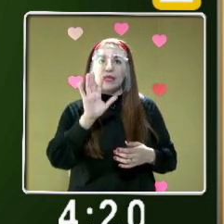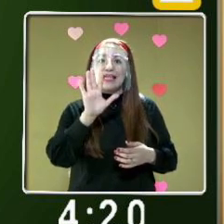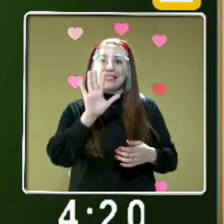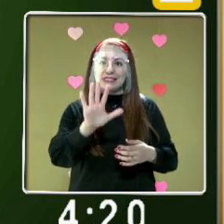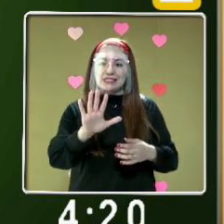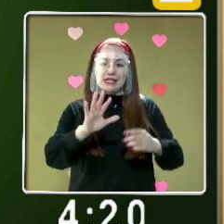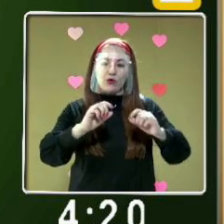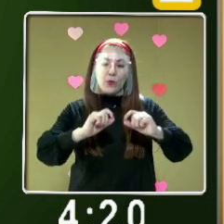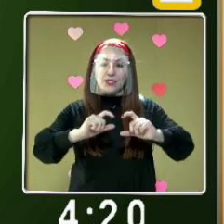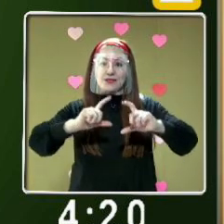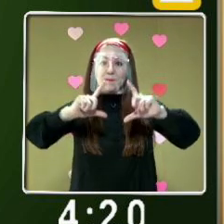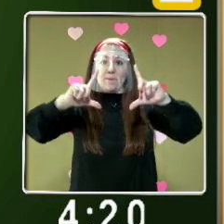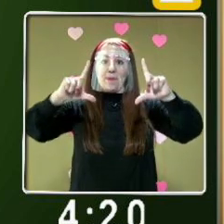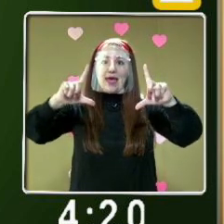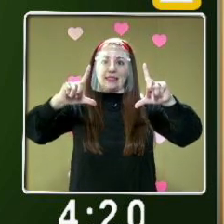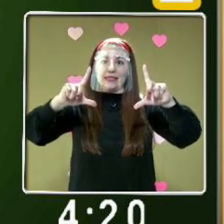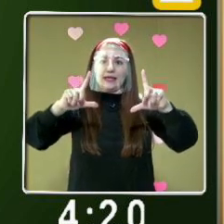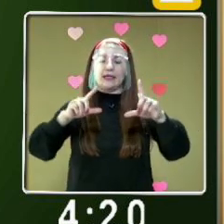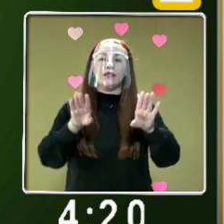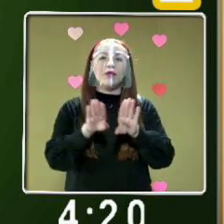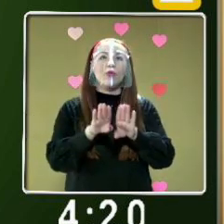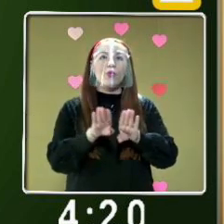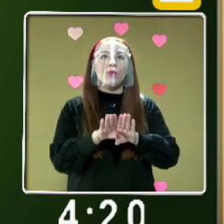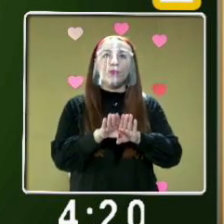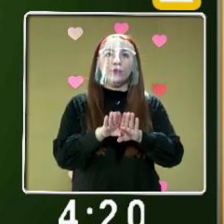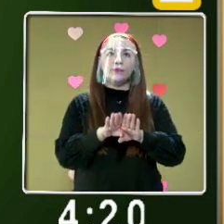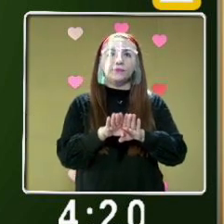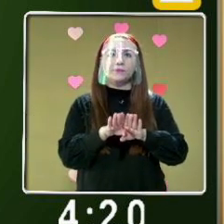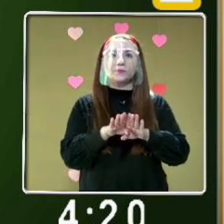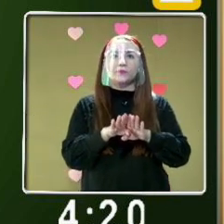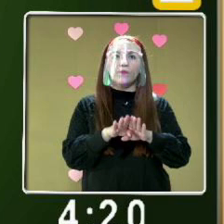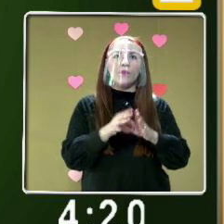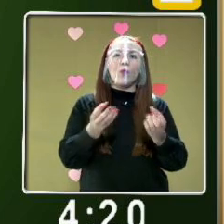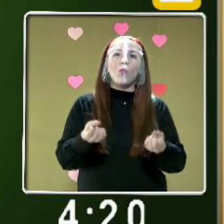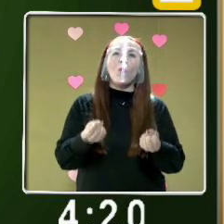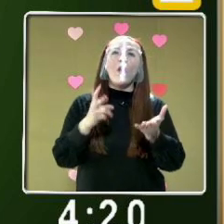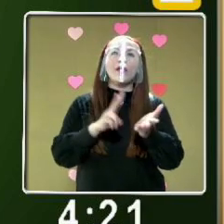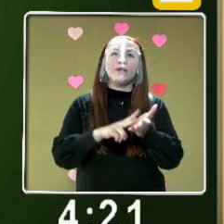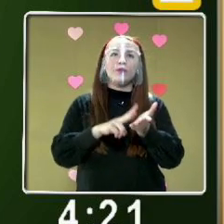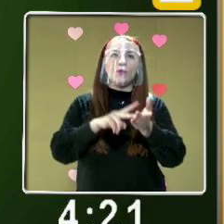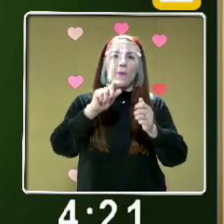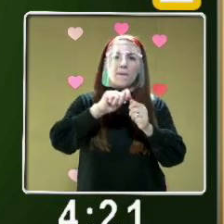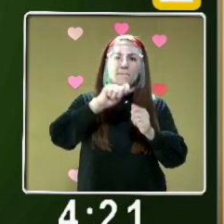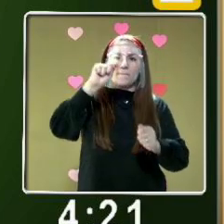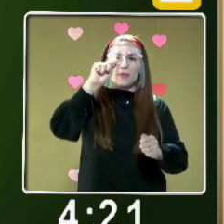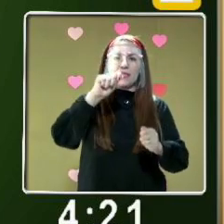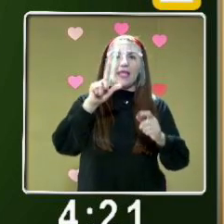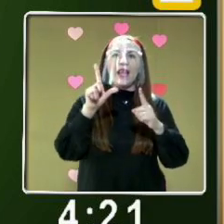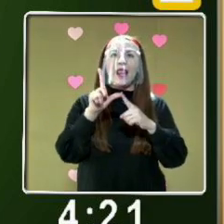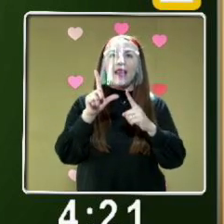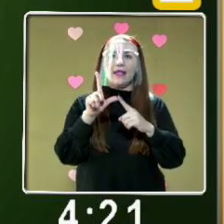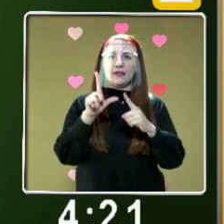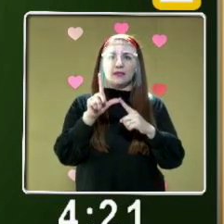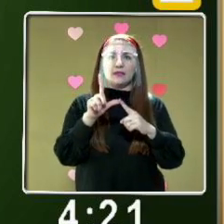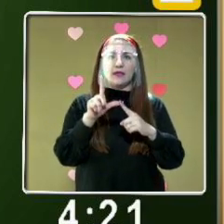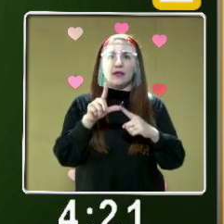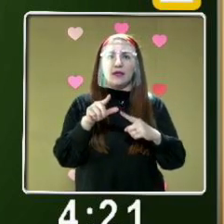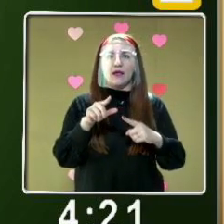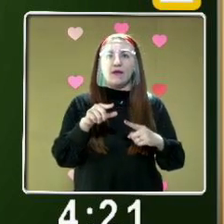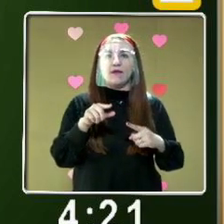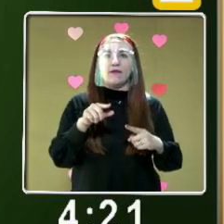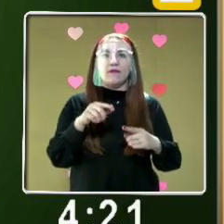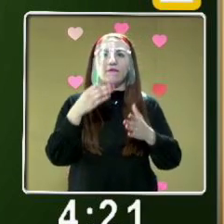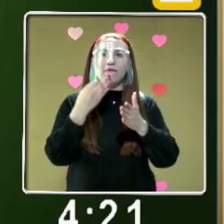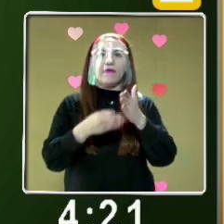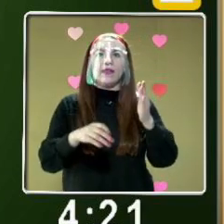más grande. Ojo con ese dato. ¿Qué medidas tendrá cada letra? Aquí como que faltó la E, o sea, no sé,